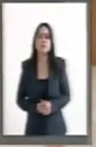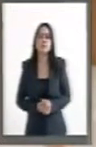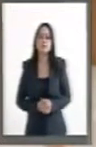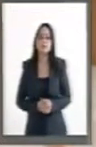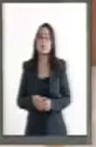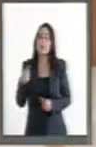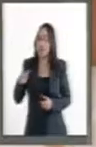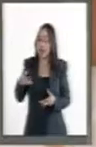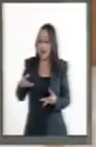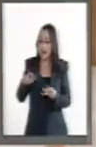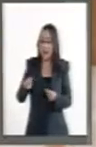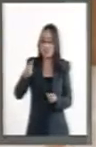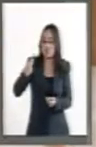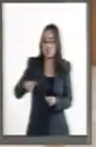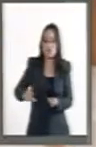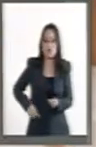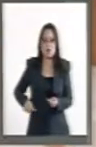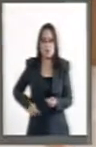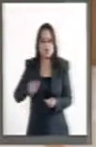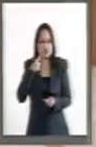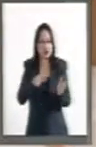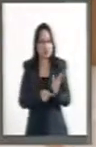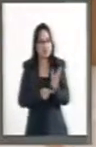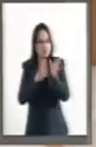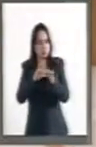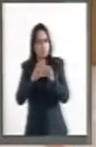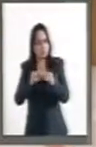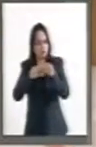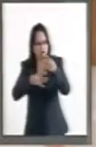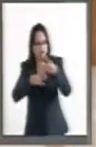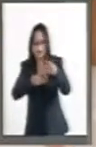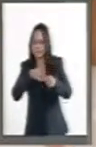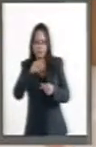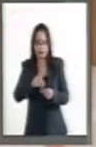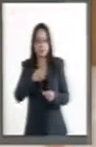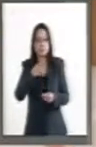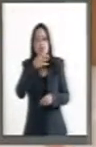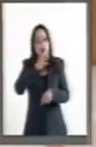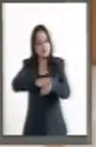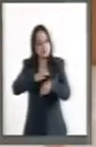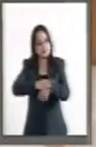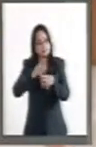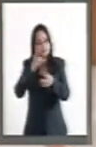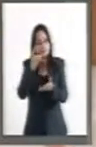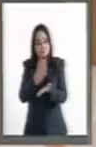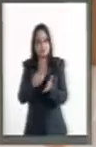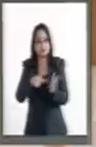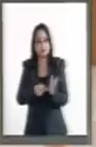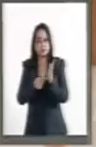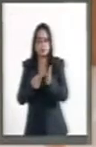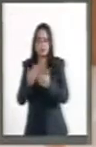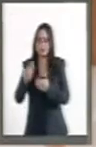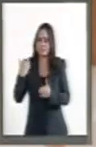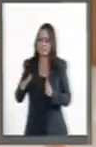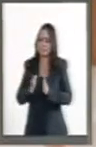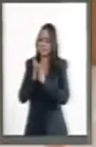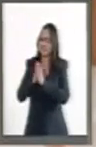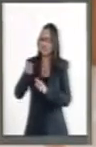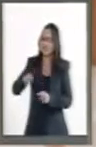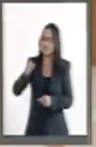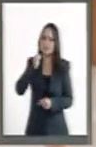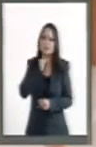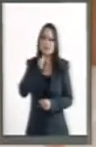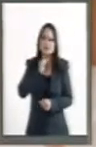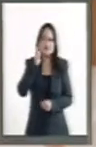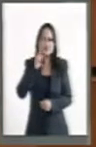no los quiero llenar de cifras, simplemente quiero recordar una intervención de la senadora